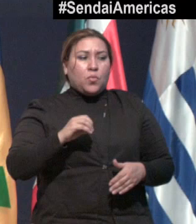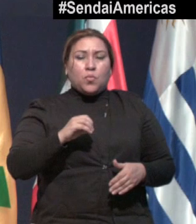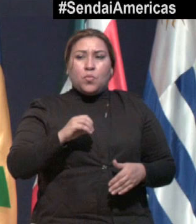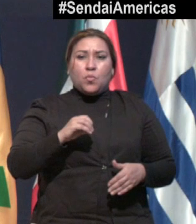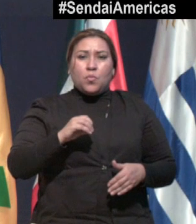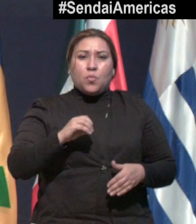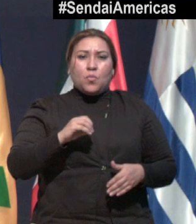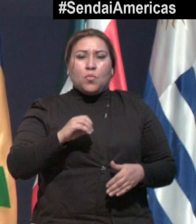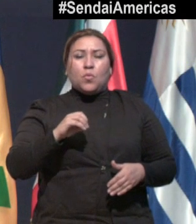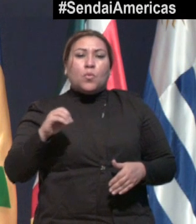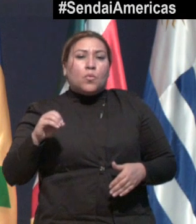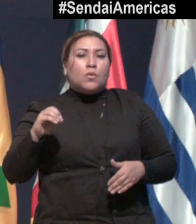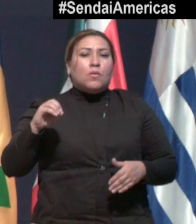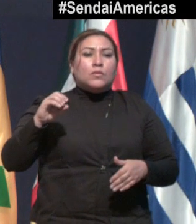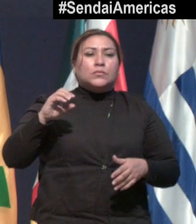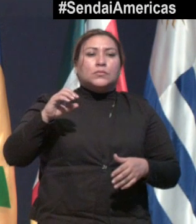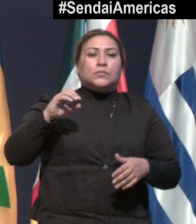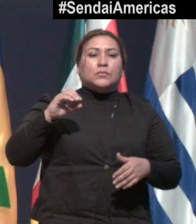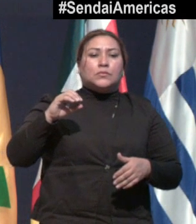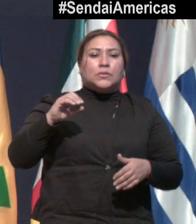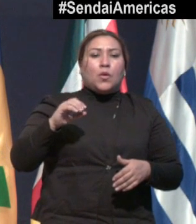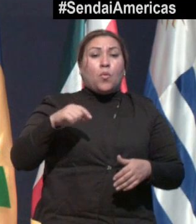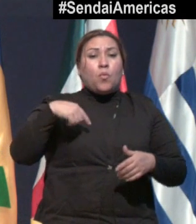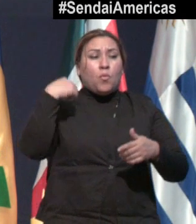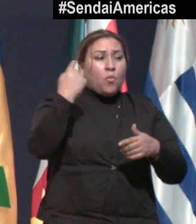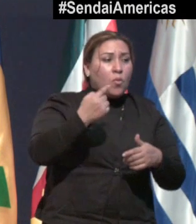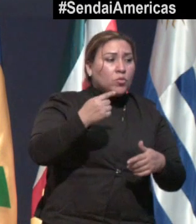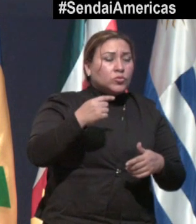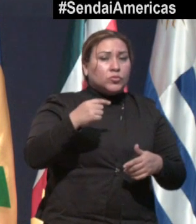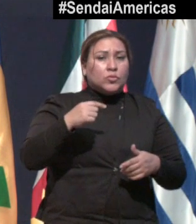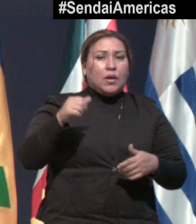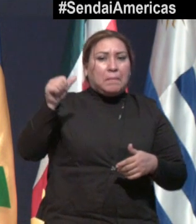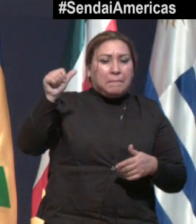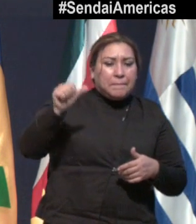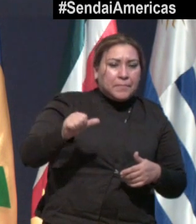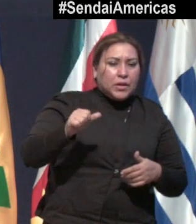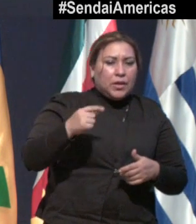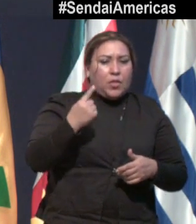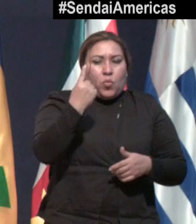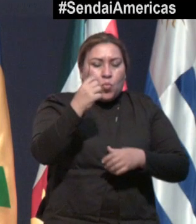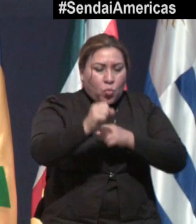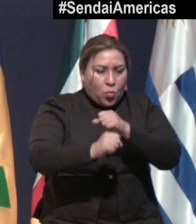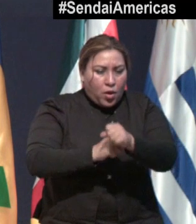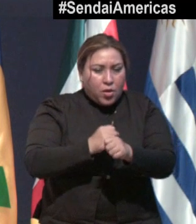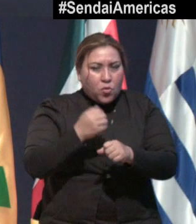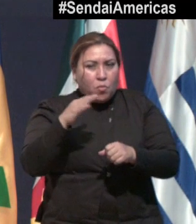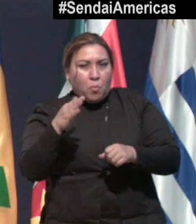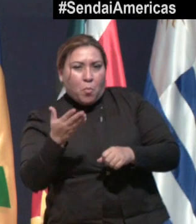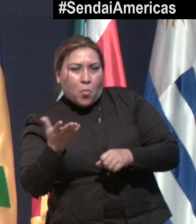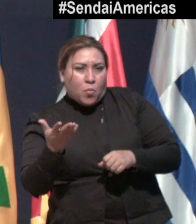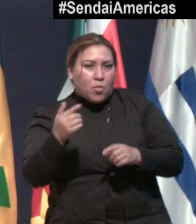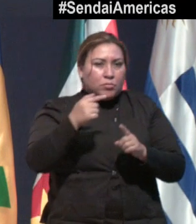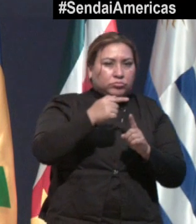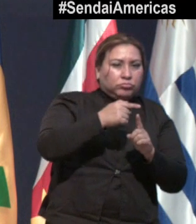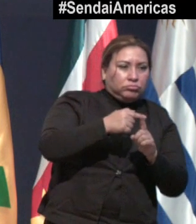tiempo determinado. Y uno es el pérdida anual promedio, que no